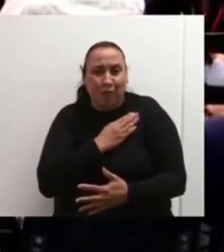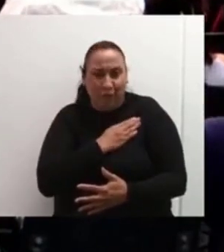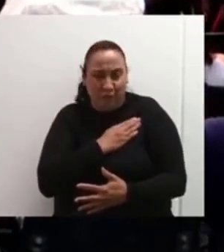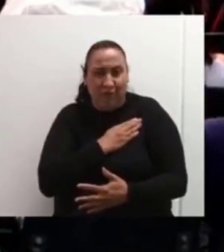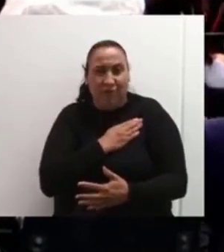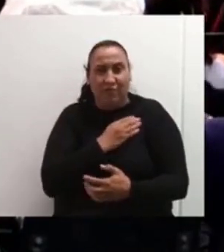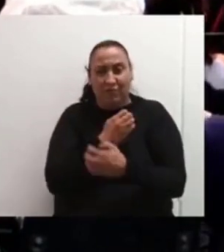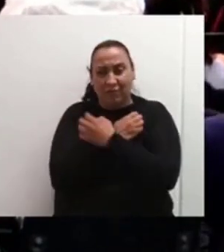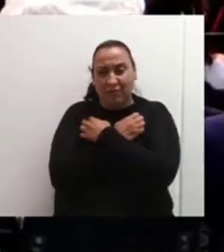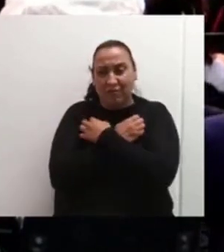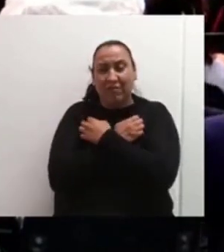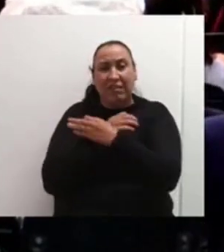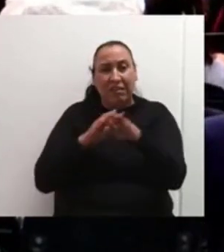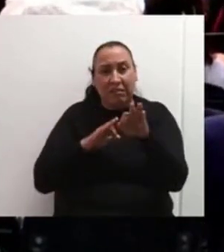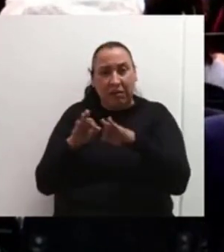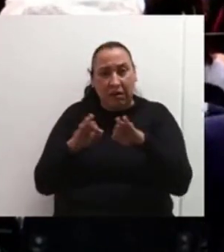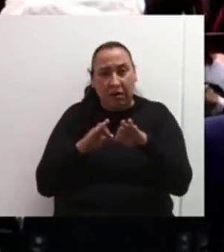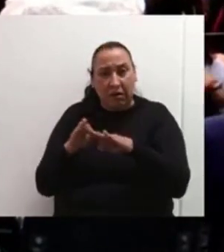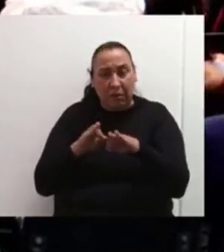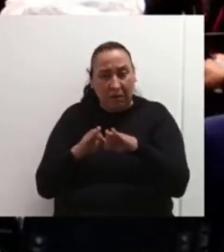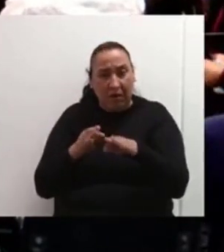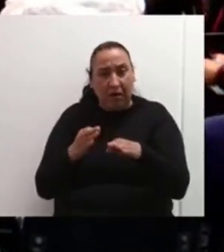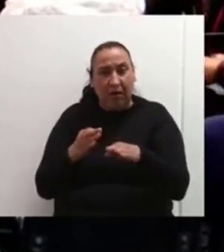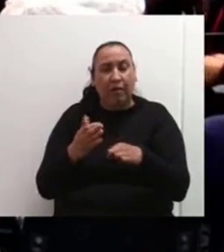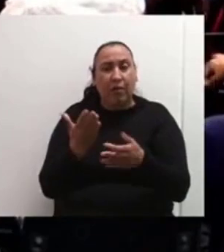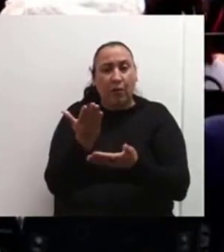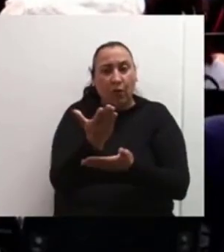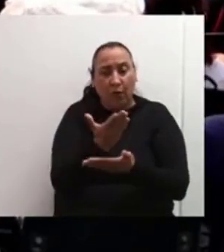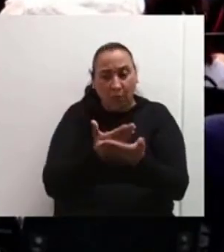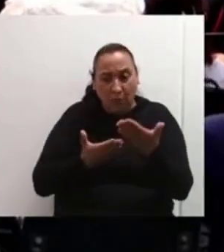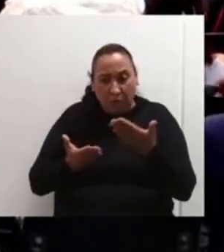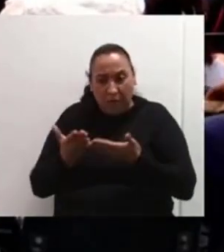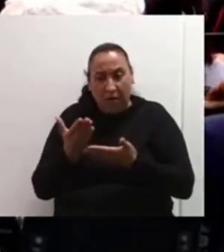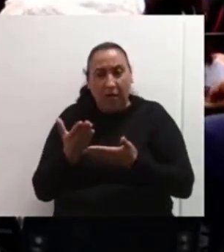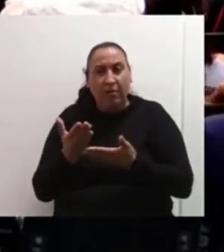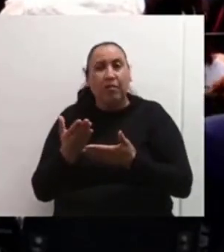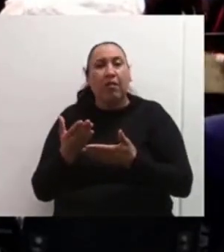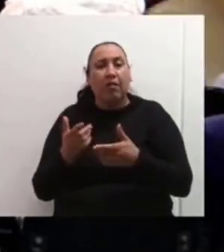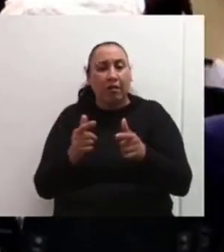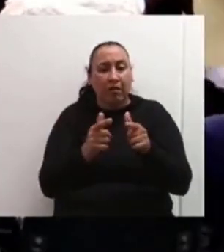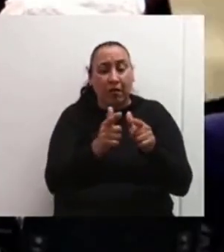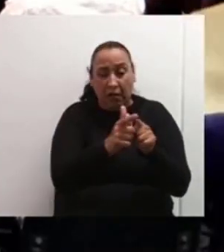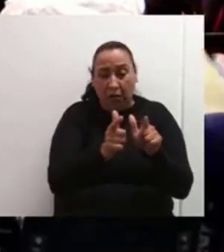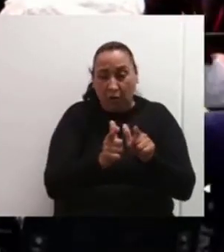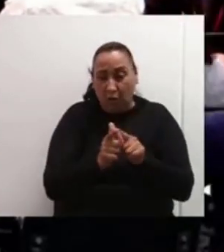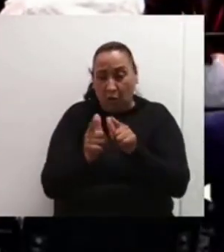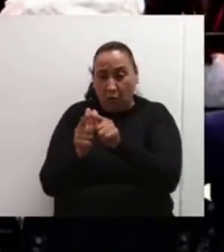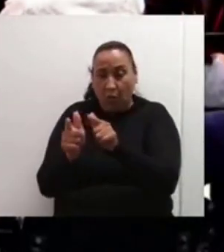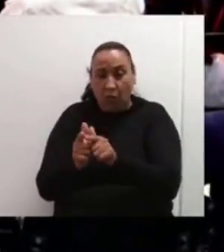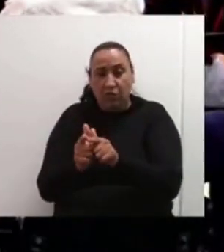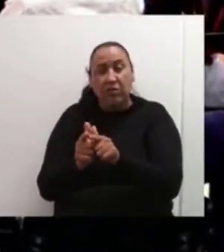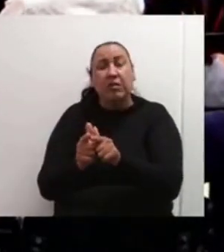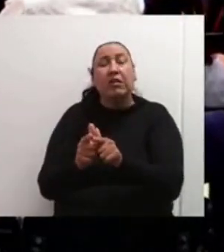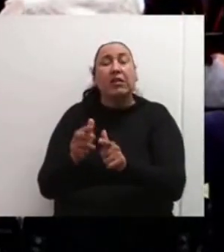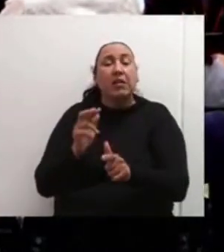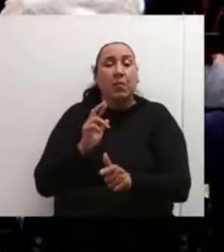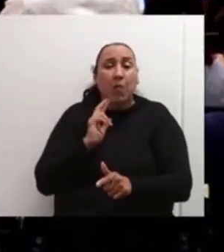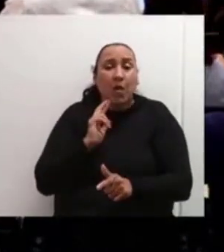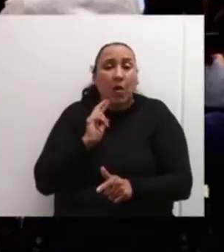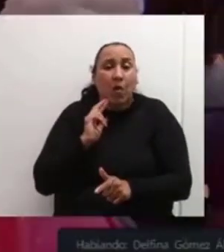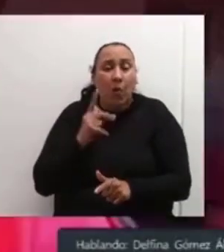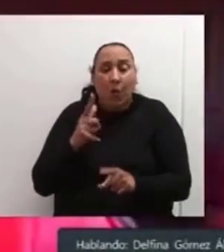seres que trabajan en colectivo y seres que luchen por un mejor país por una mejor comunidad